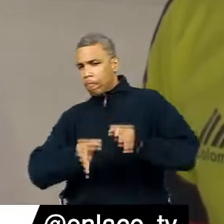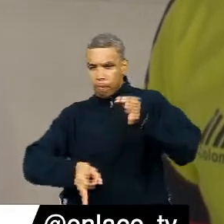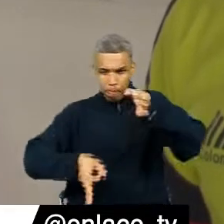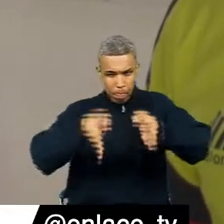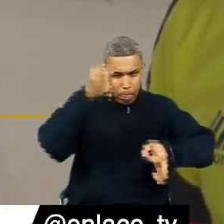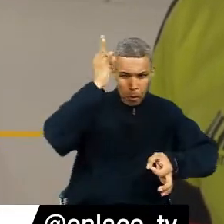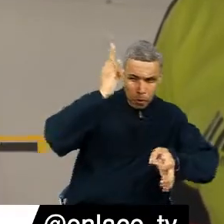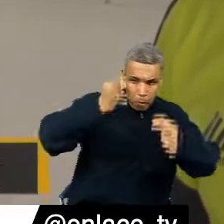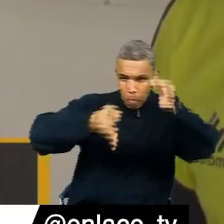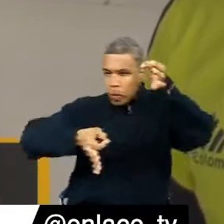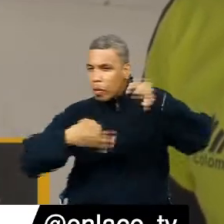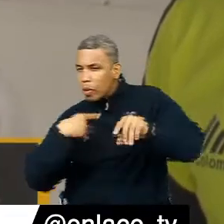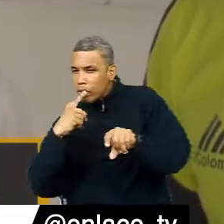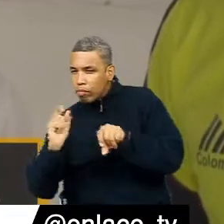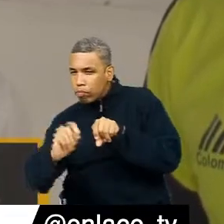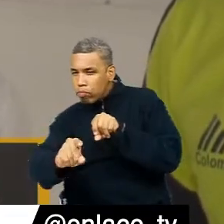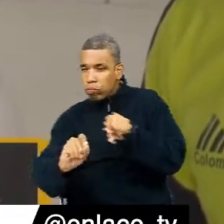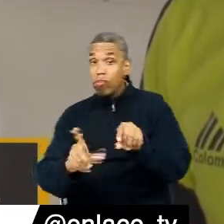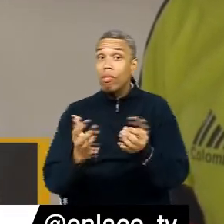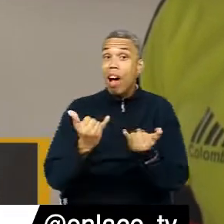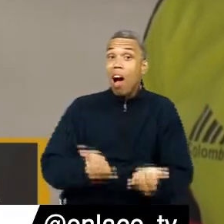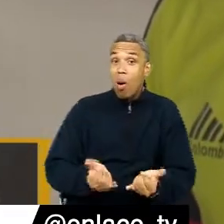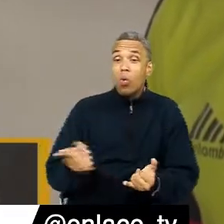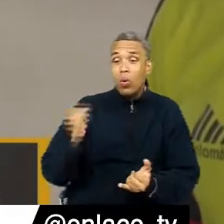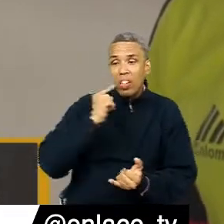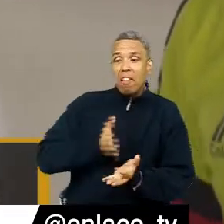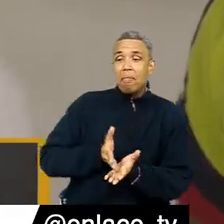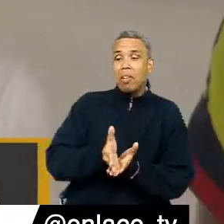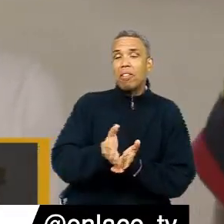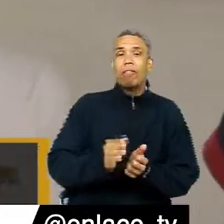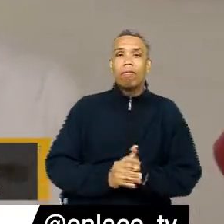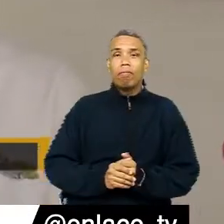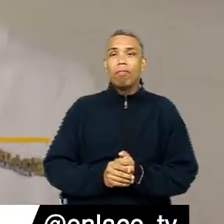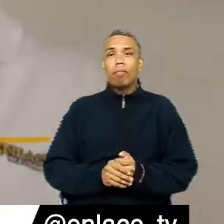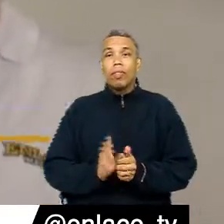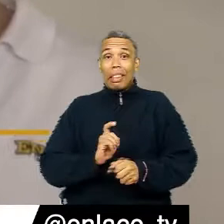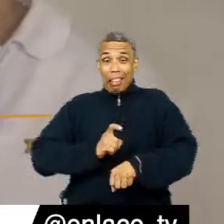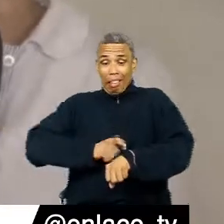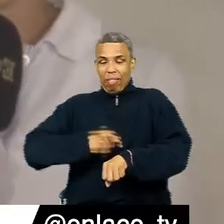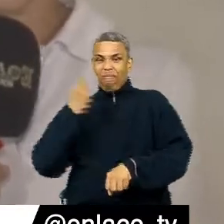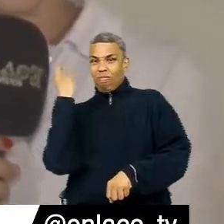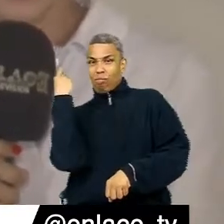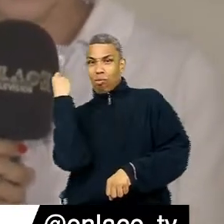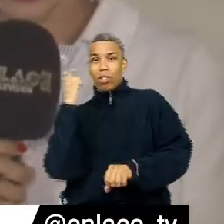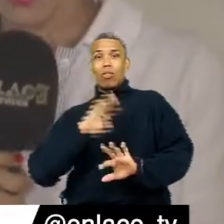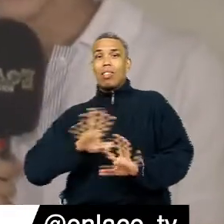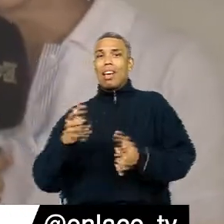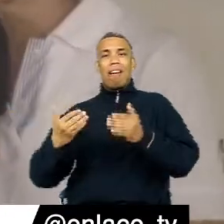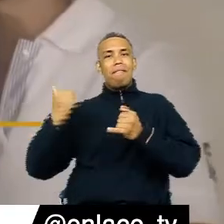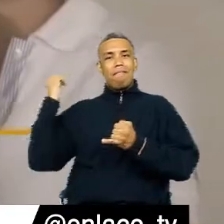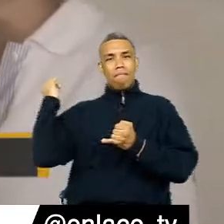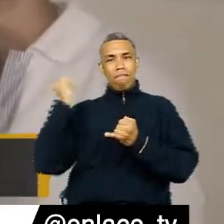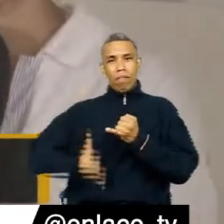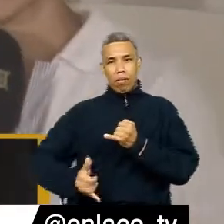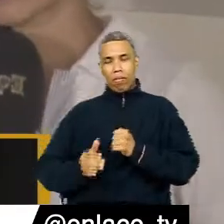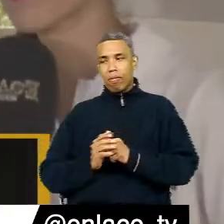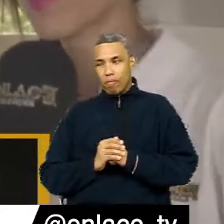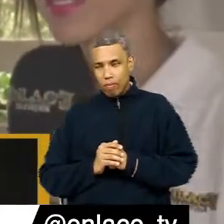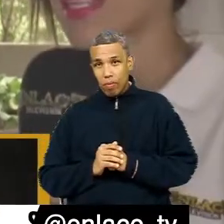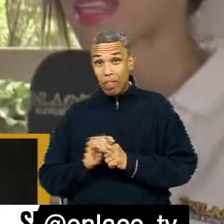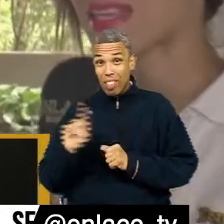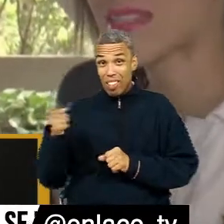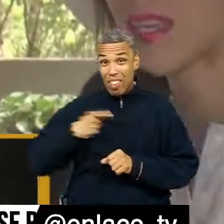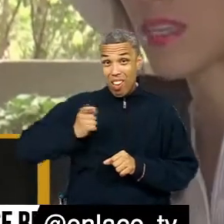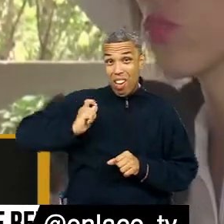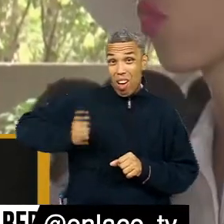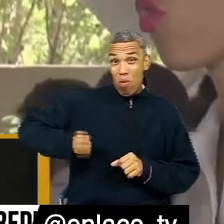Gracias, compañeros en estudio. Hasta ahora los saludo desde el Palacio de Justicia. Precisamente hace pocos minutos culminó esta audiencia. Vamos a hablar con Nadit López, quien es la abogada y nos va a